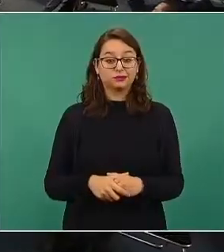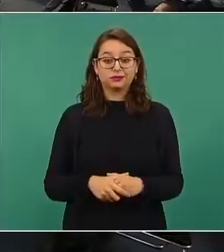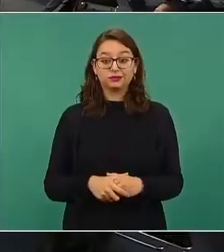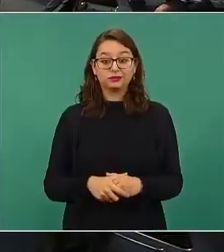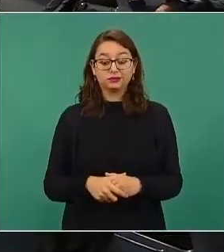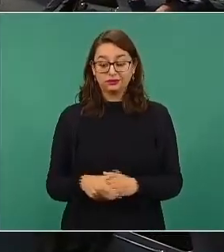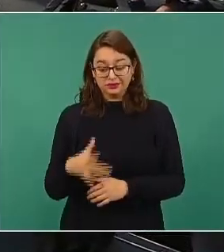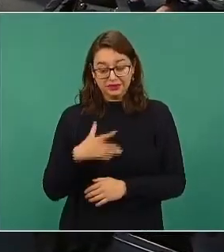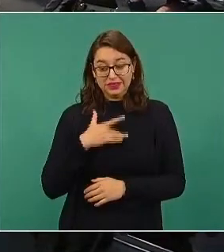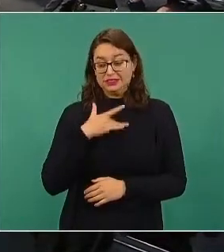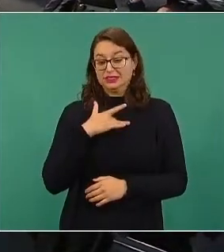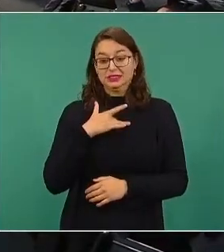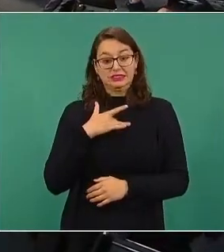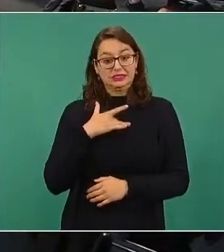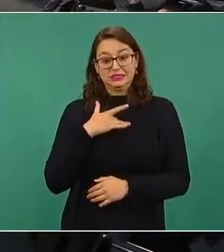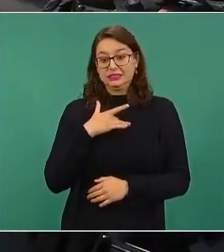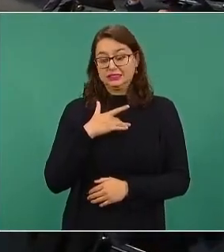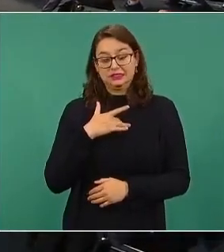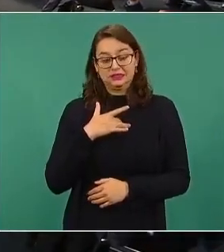insulta,